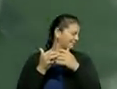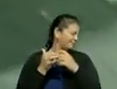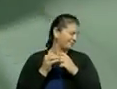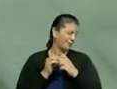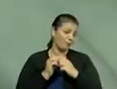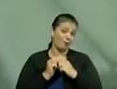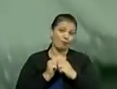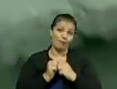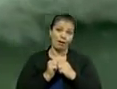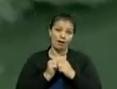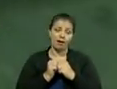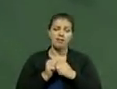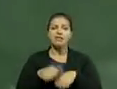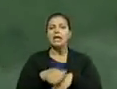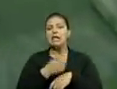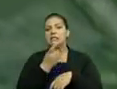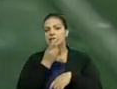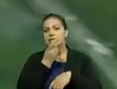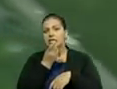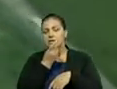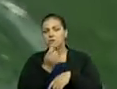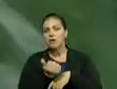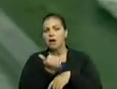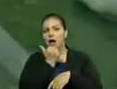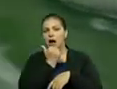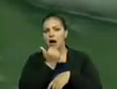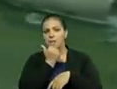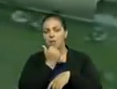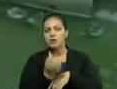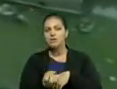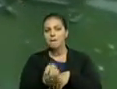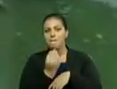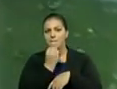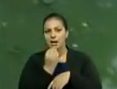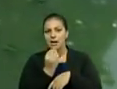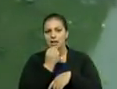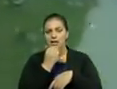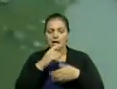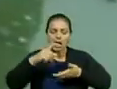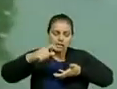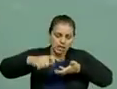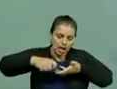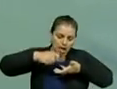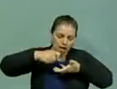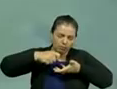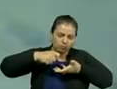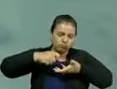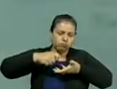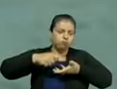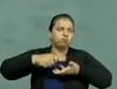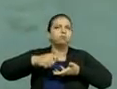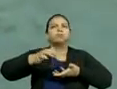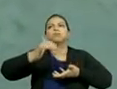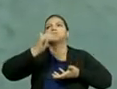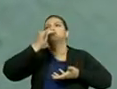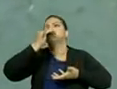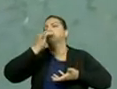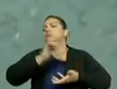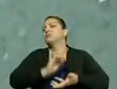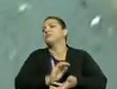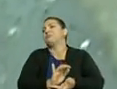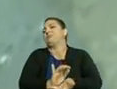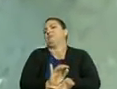ni desayunar, ni almorzar, ni merendar. No se puede ni meterse a la cama contento. ¿Sí o no, mi